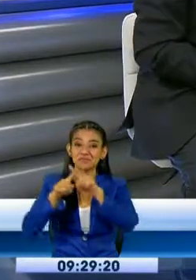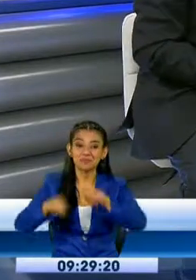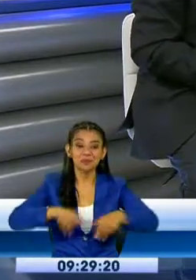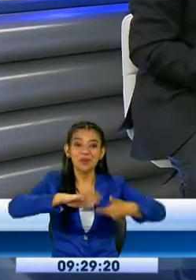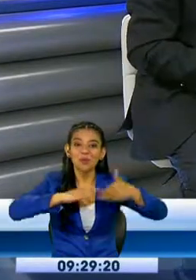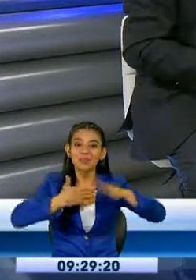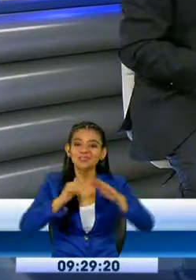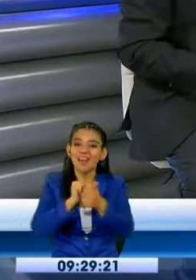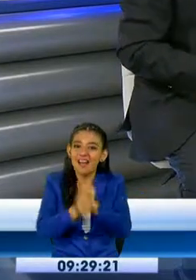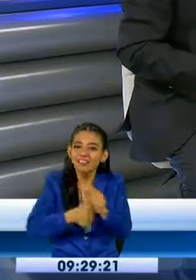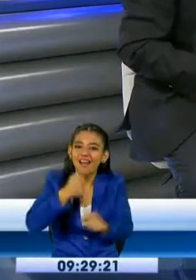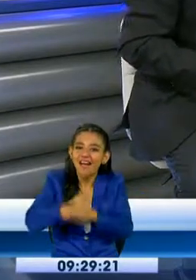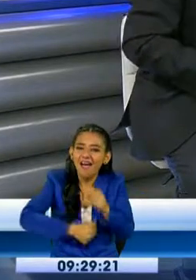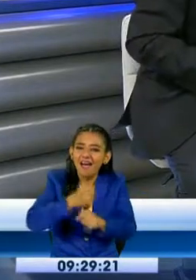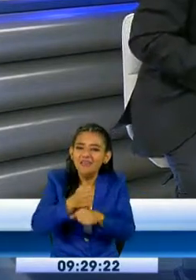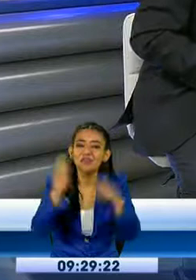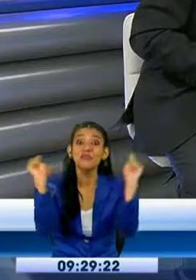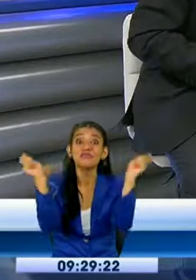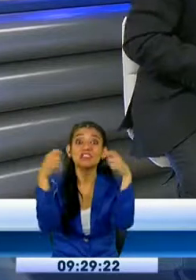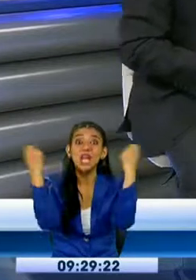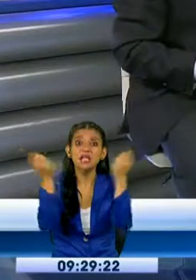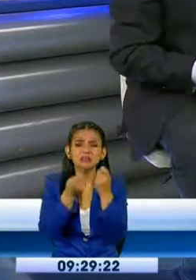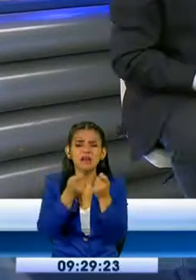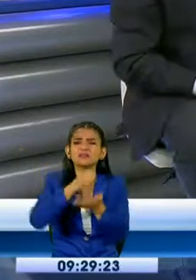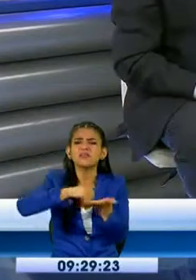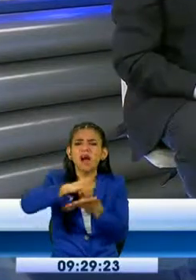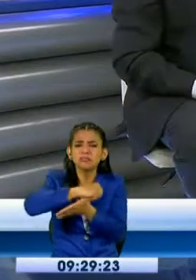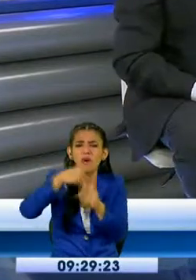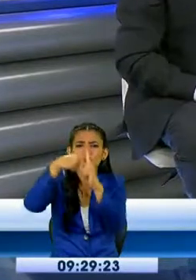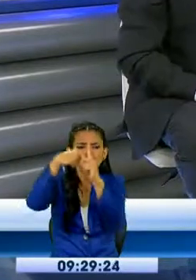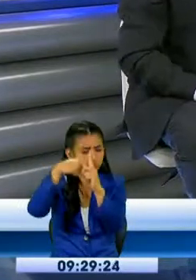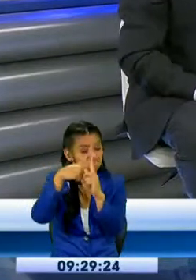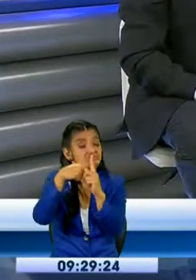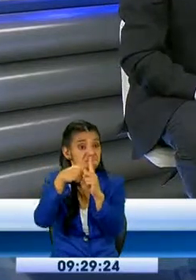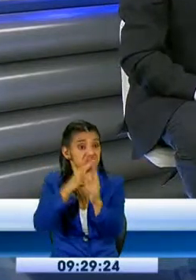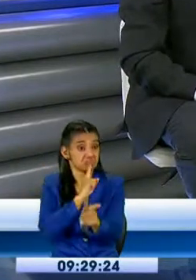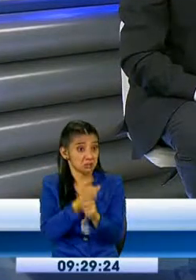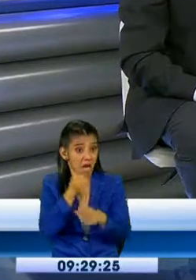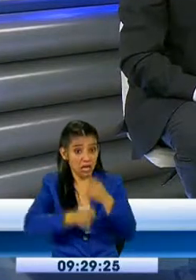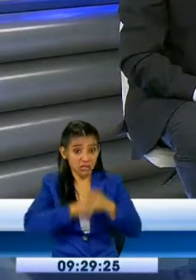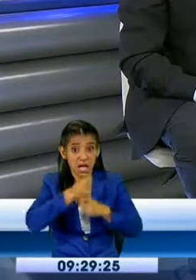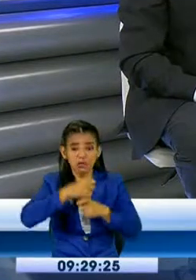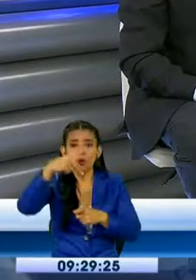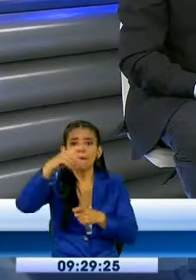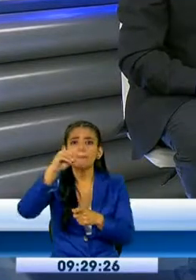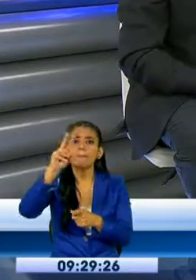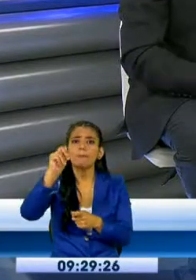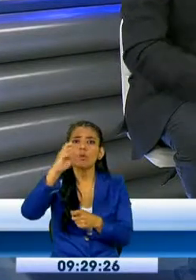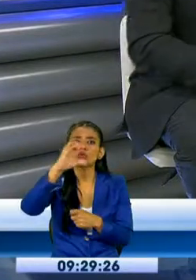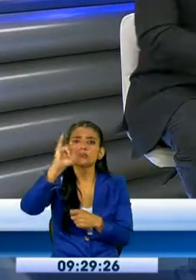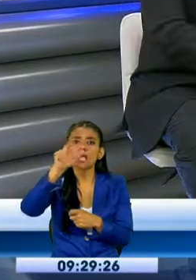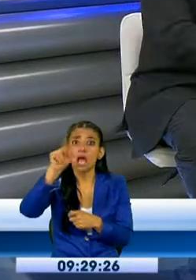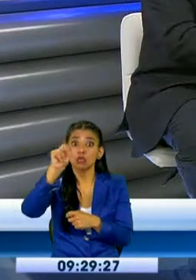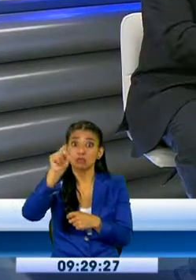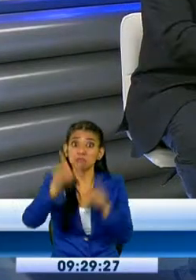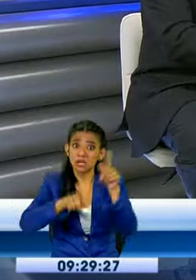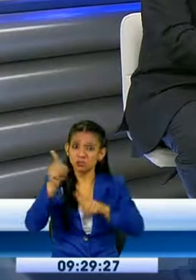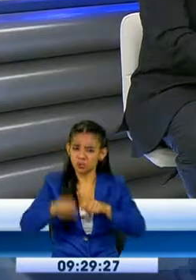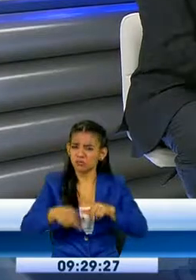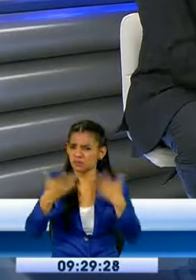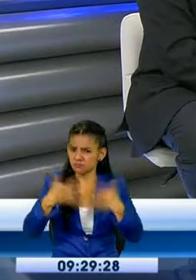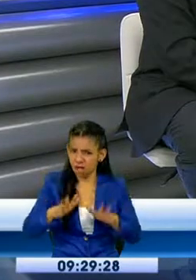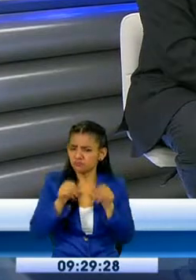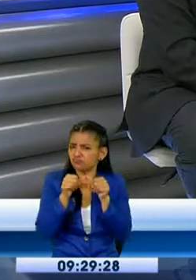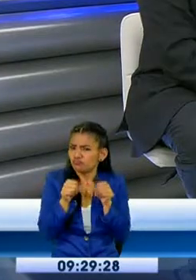todos los años la fiesta de la Santa Cruz. Así es, y este año justamente Ponciano Bajo fue el sitio donde decenas de creyentes se reunieron para